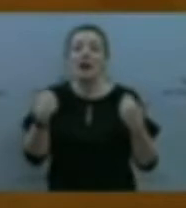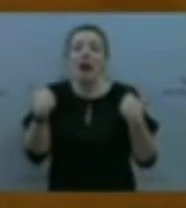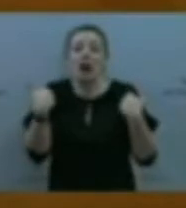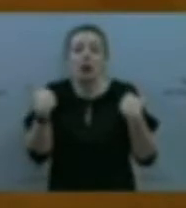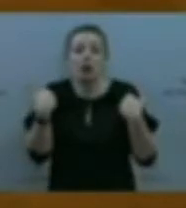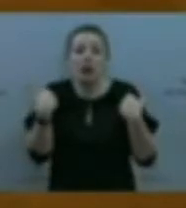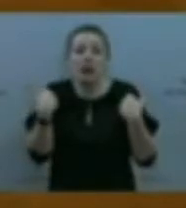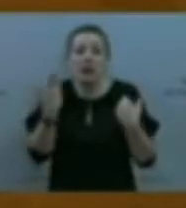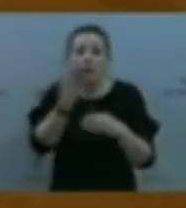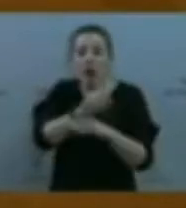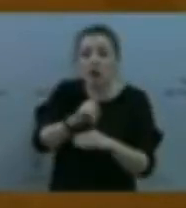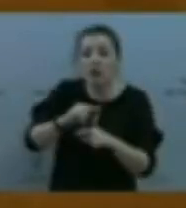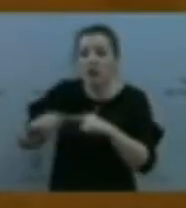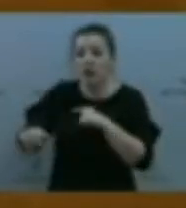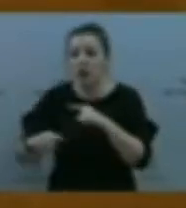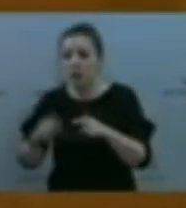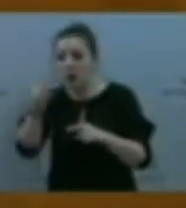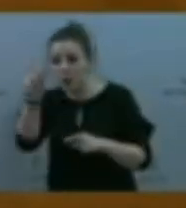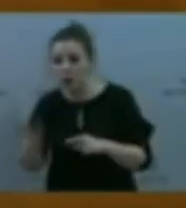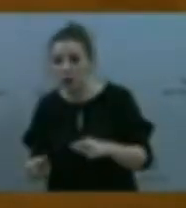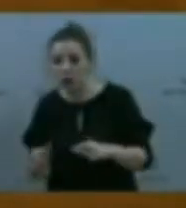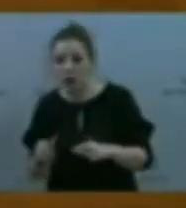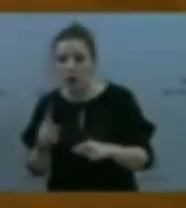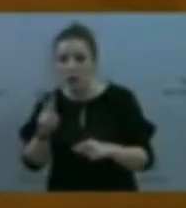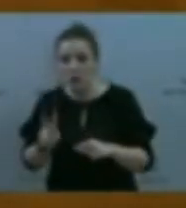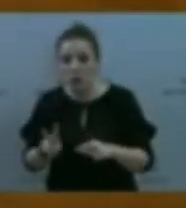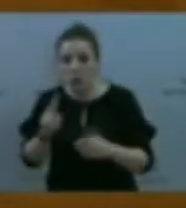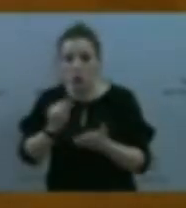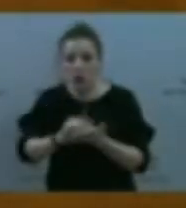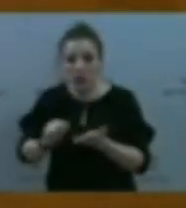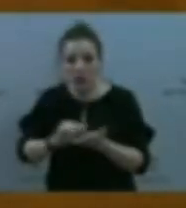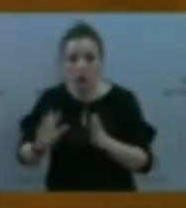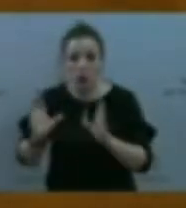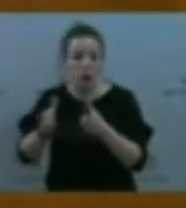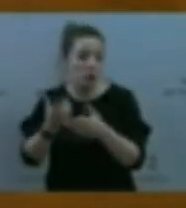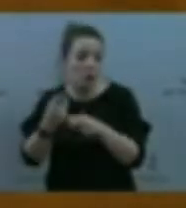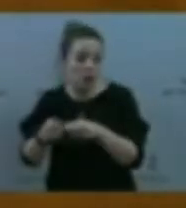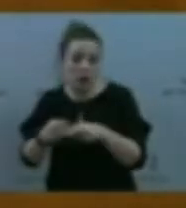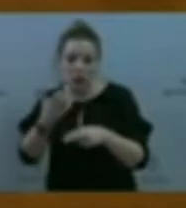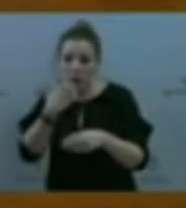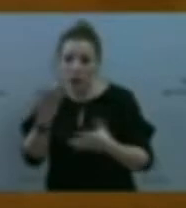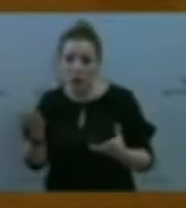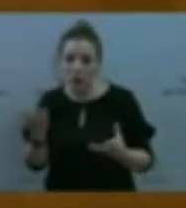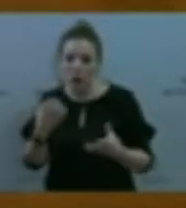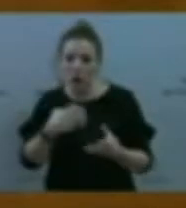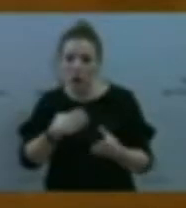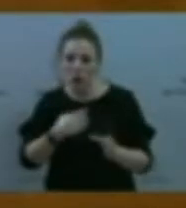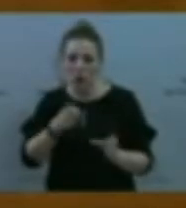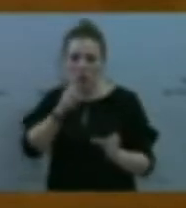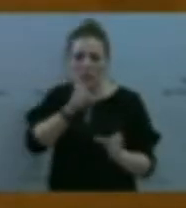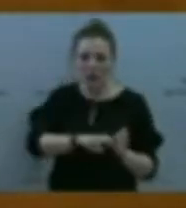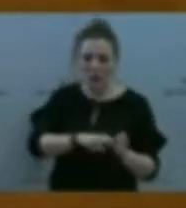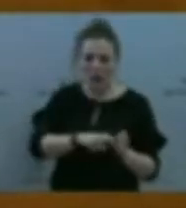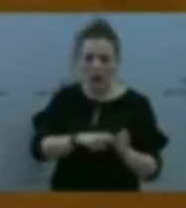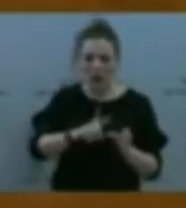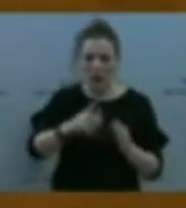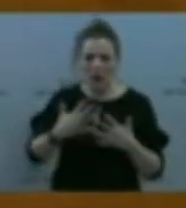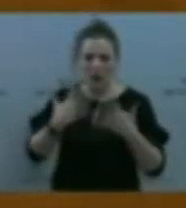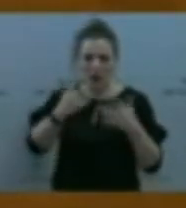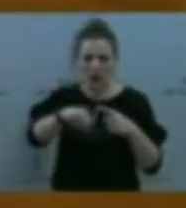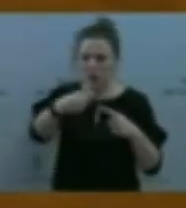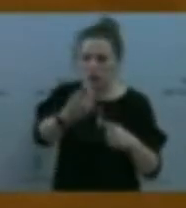vicesecretario en una agrupación política no puede ser miembro de la sindicatura en 10 años. ¿Pero ¿verdad? ¿Por qué? ¿Pero por qué ustedes quieren